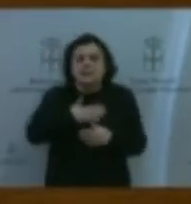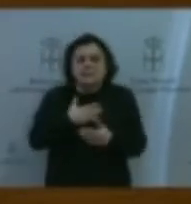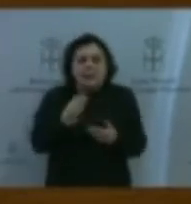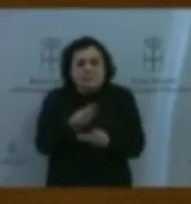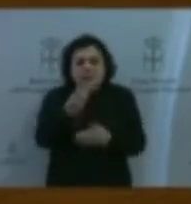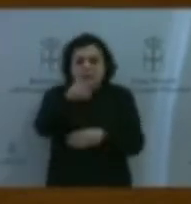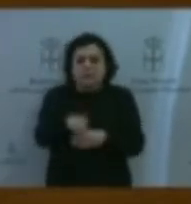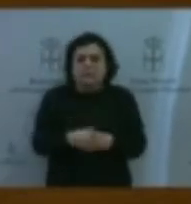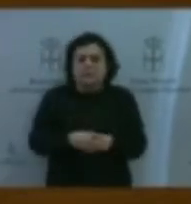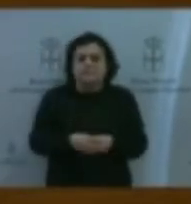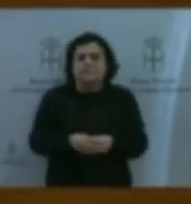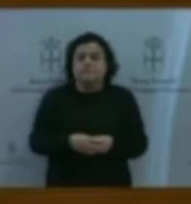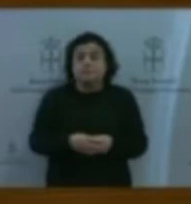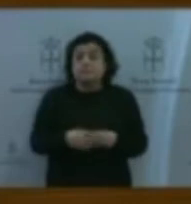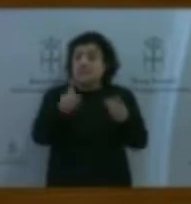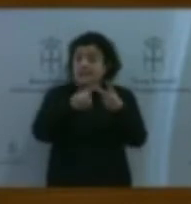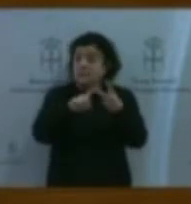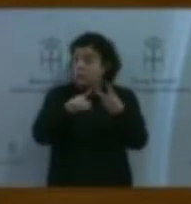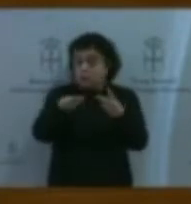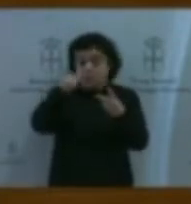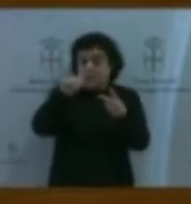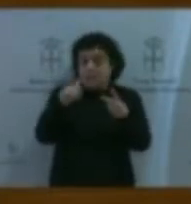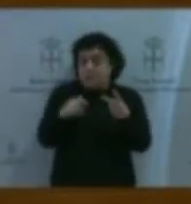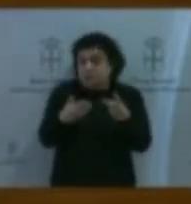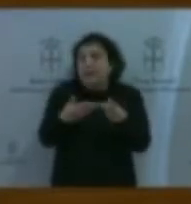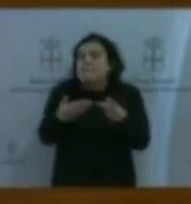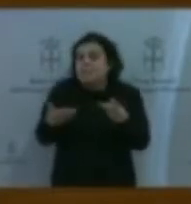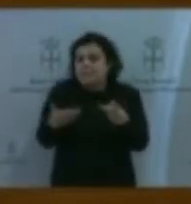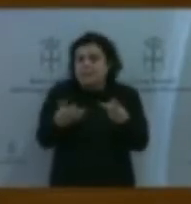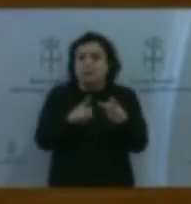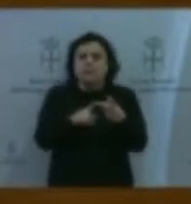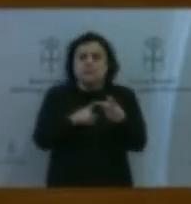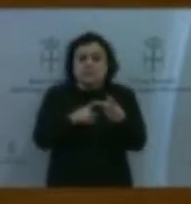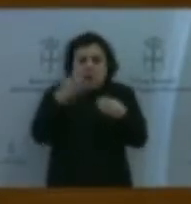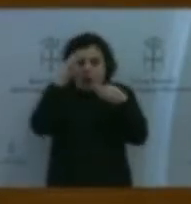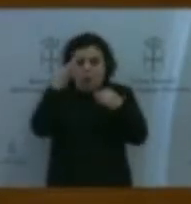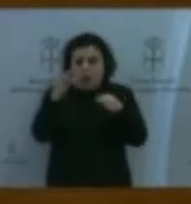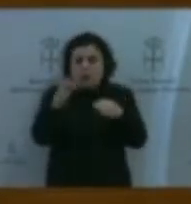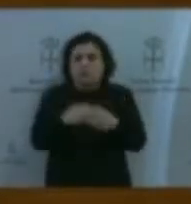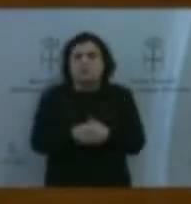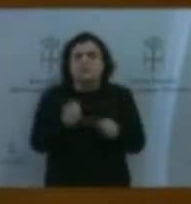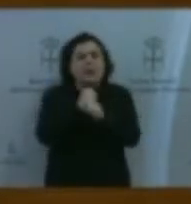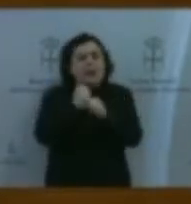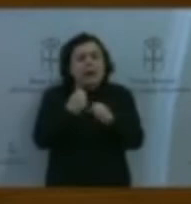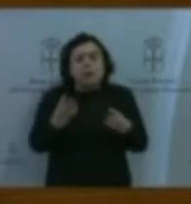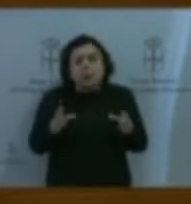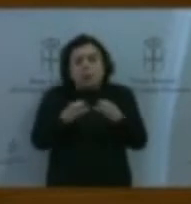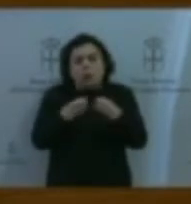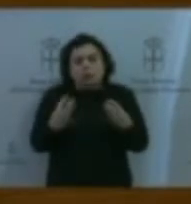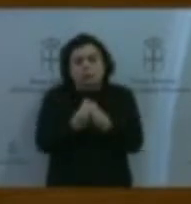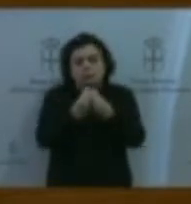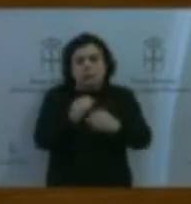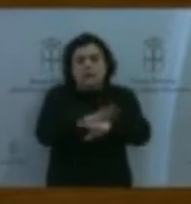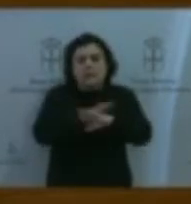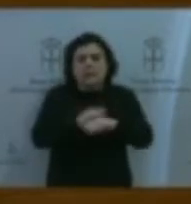obvio, después de este primero, y se lo hago conjuntamente junto a Izquierda Unida. La aritmética parlamentaria asturiana nos permite